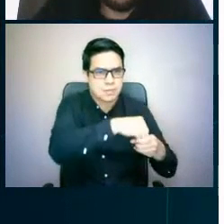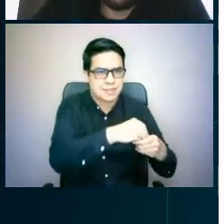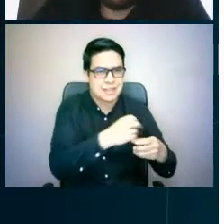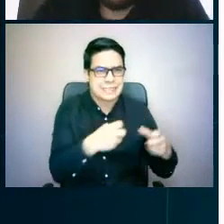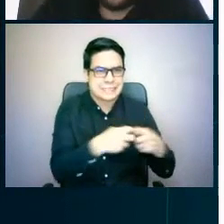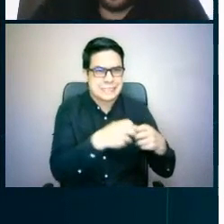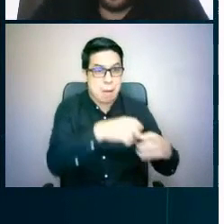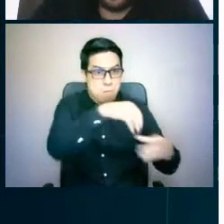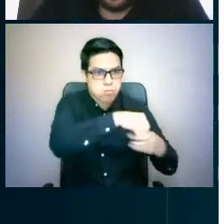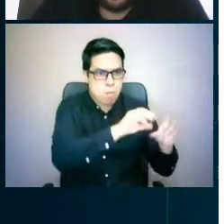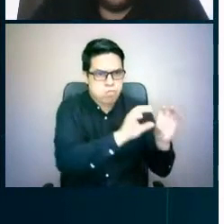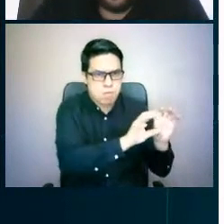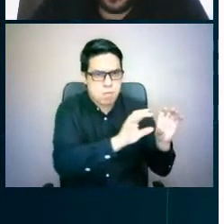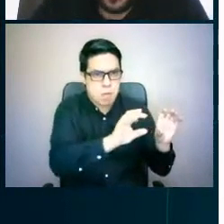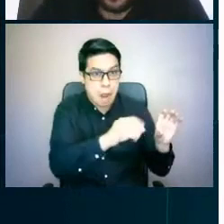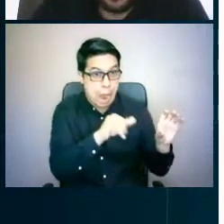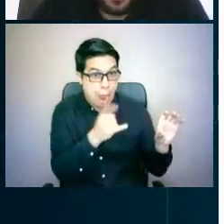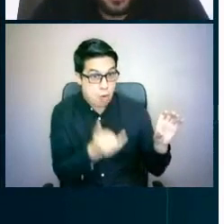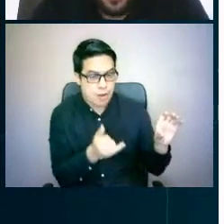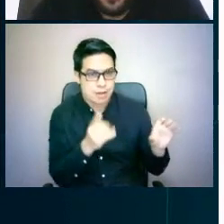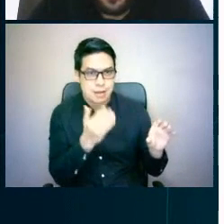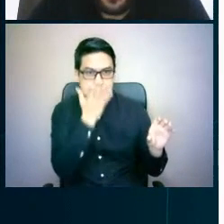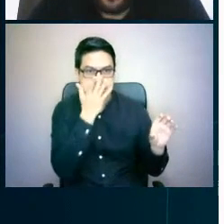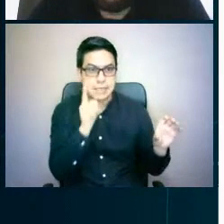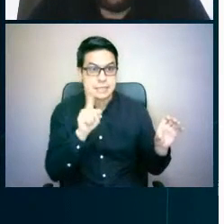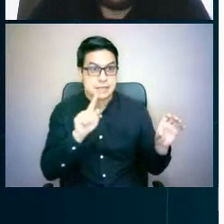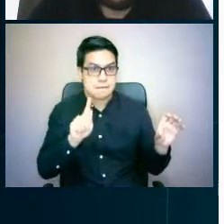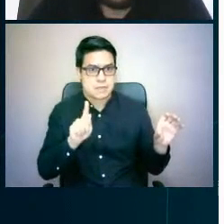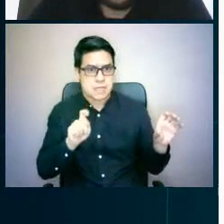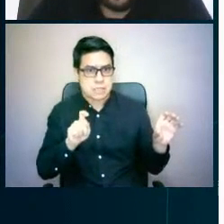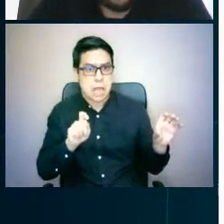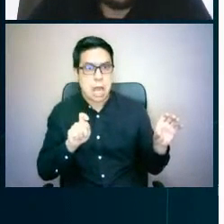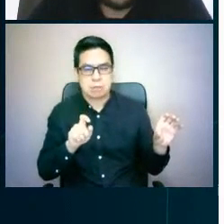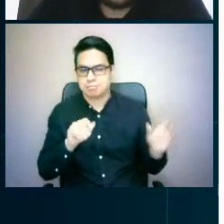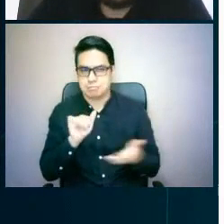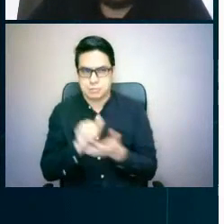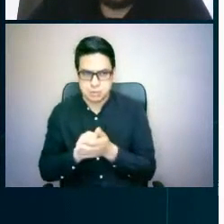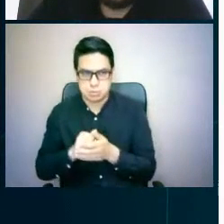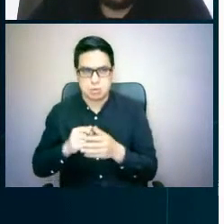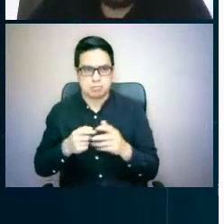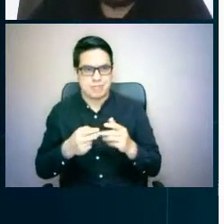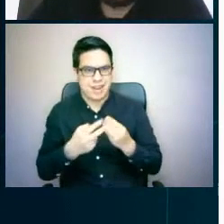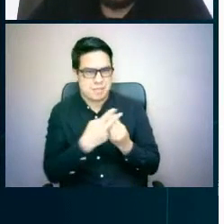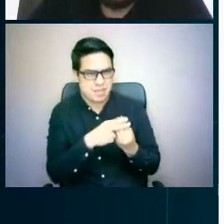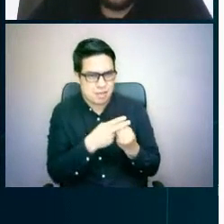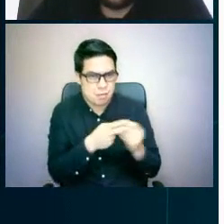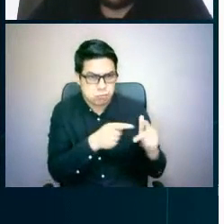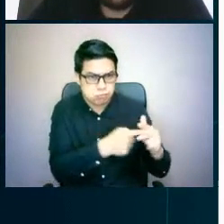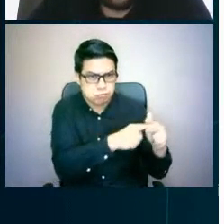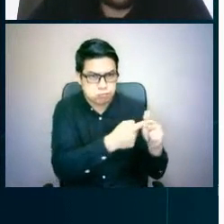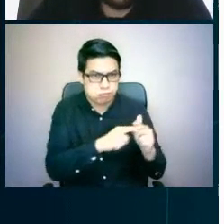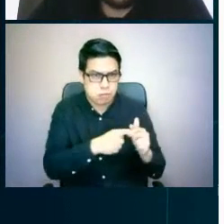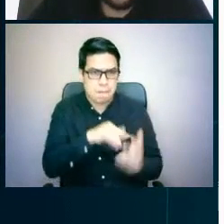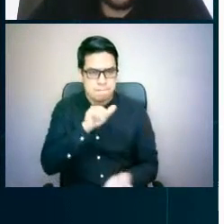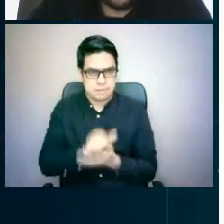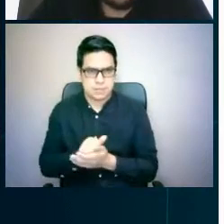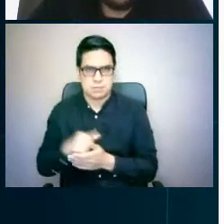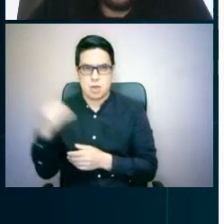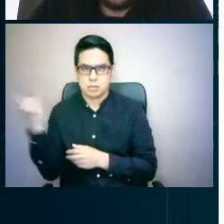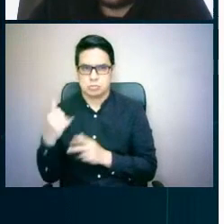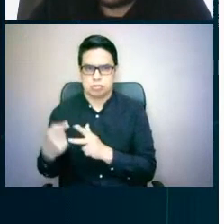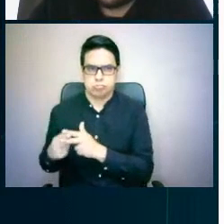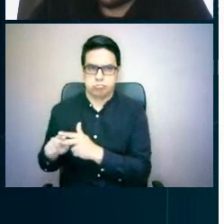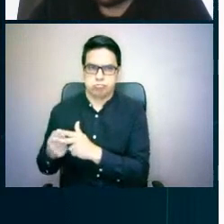particulares o eso es lo que declara el fabricante. Puntos de atención o a